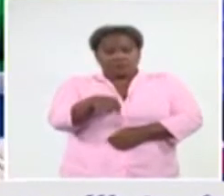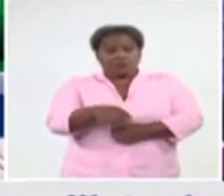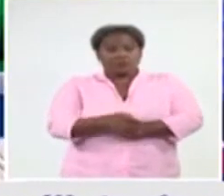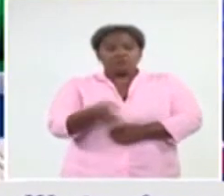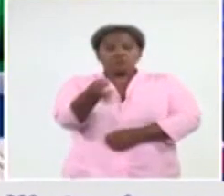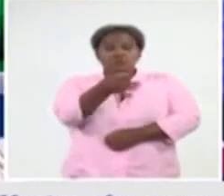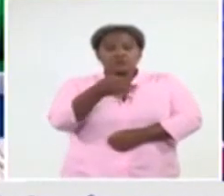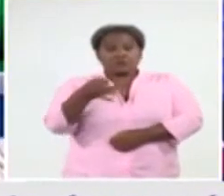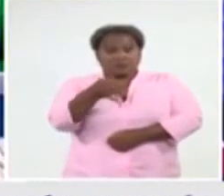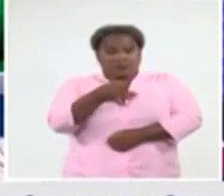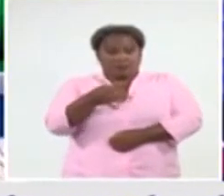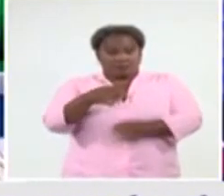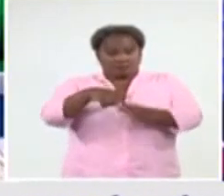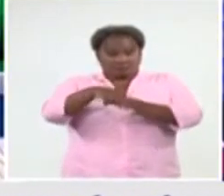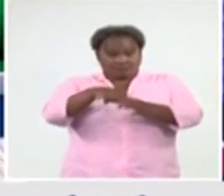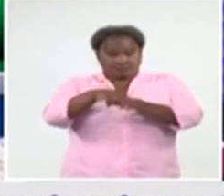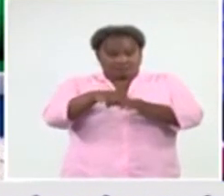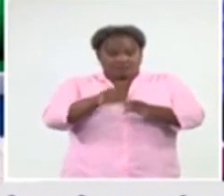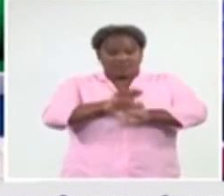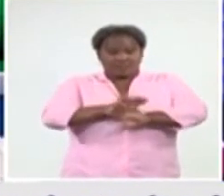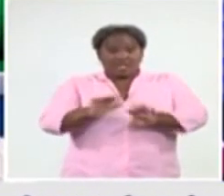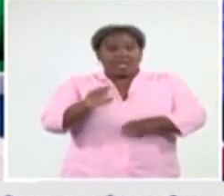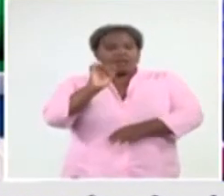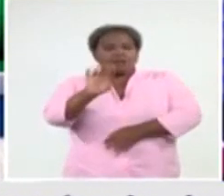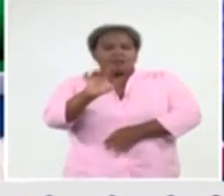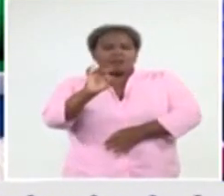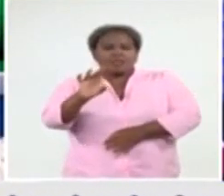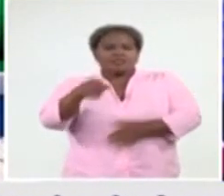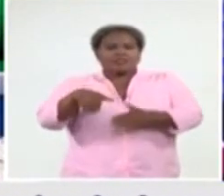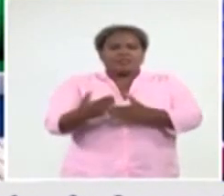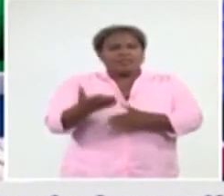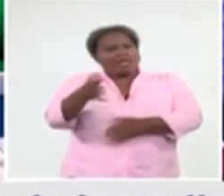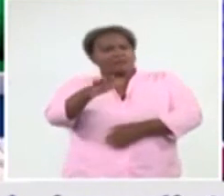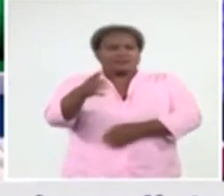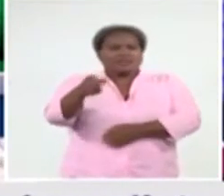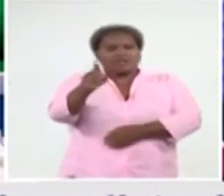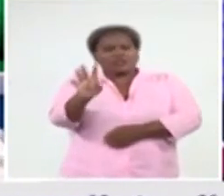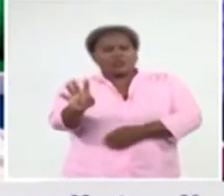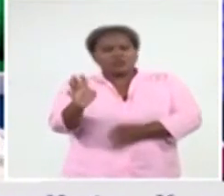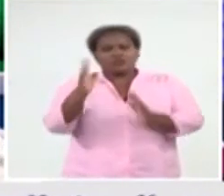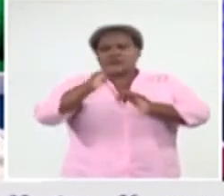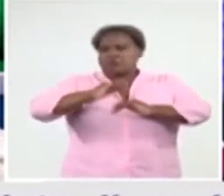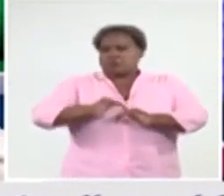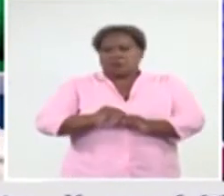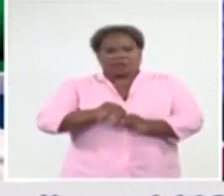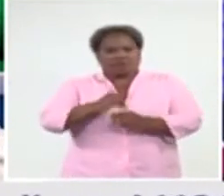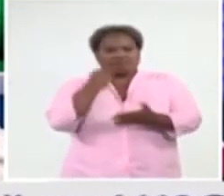municipal ya 14, 15 días sin diagnosticar casos